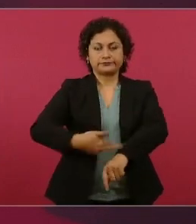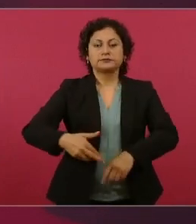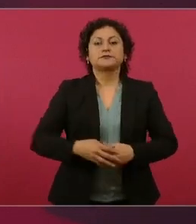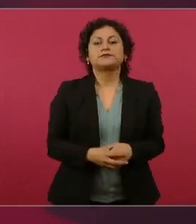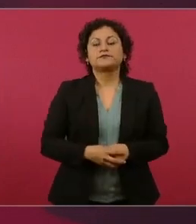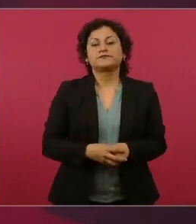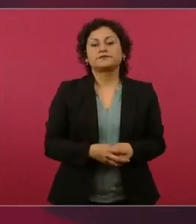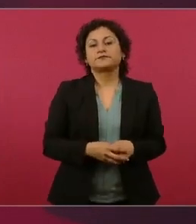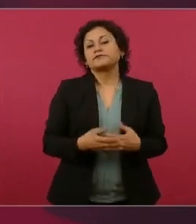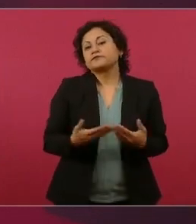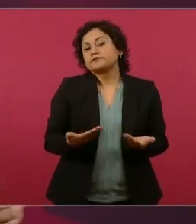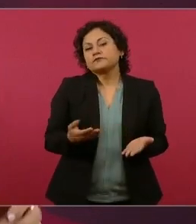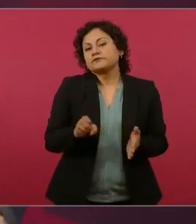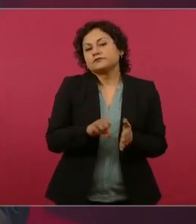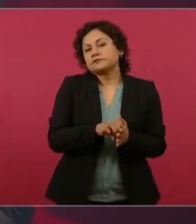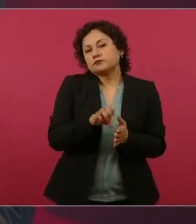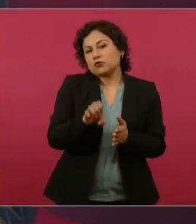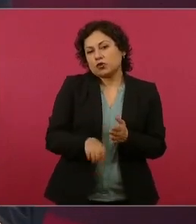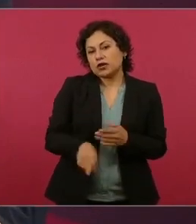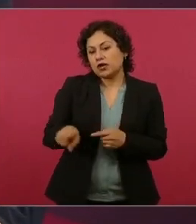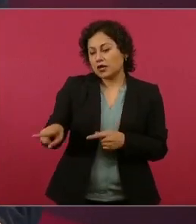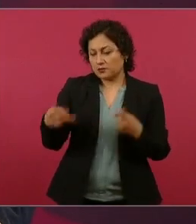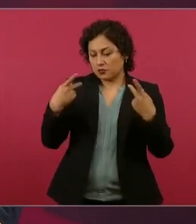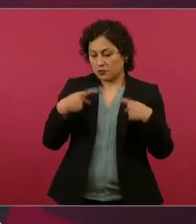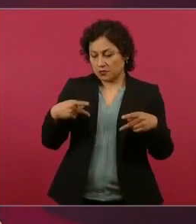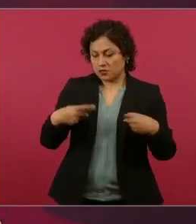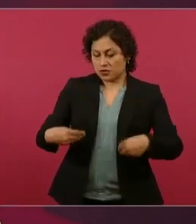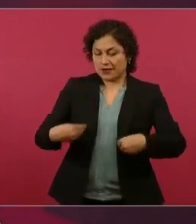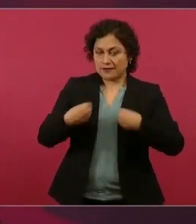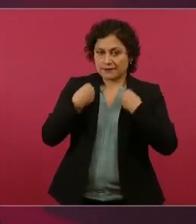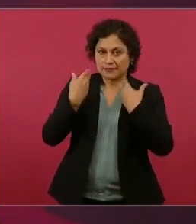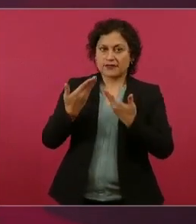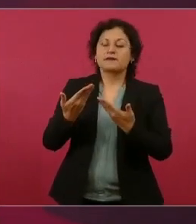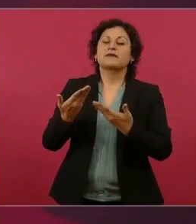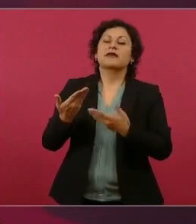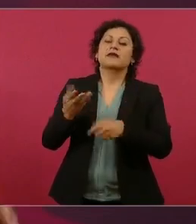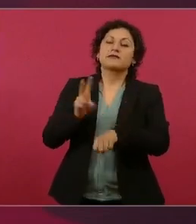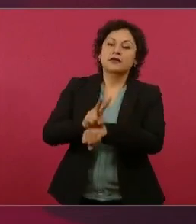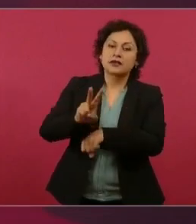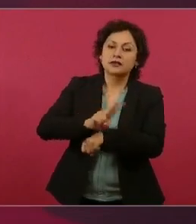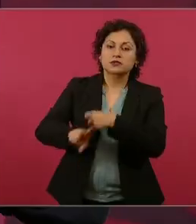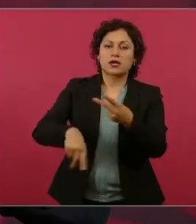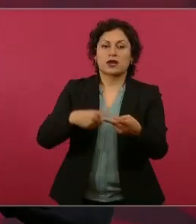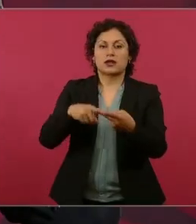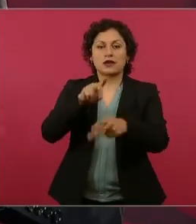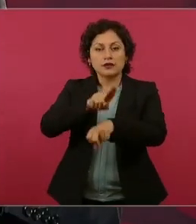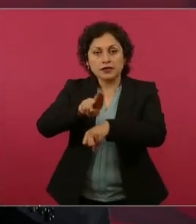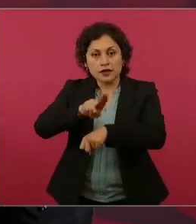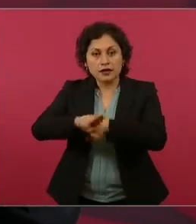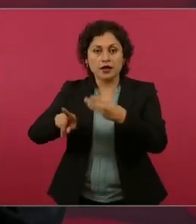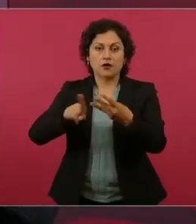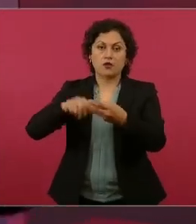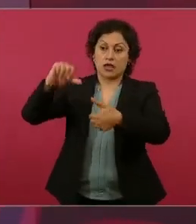Un ciudadano de Venezuela, de Nicaragua, de Centroamérica puede